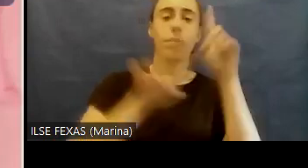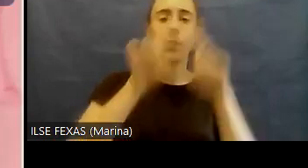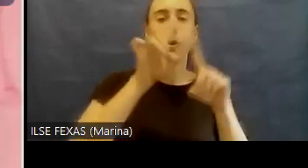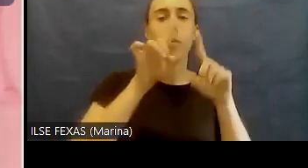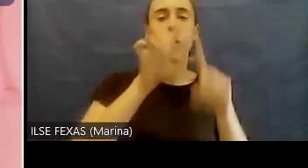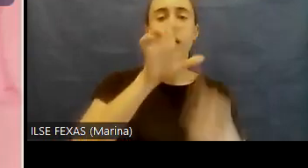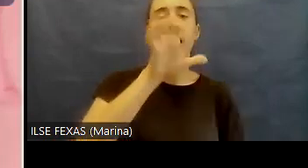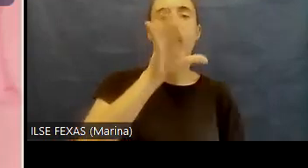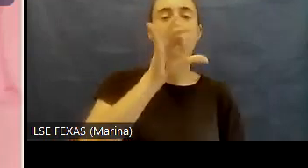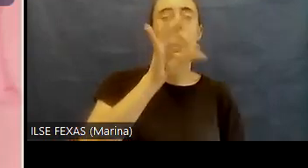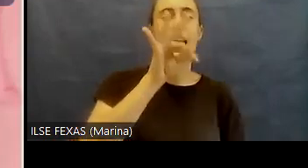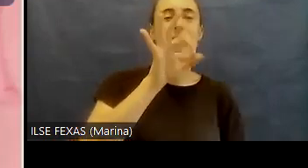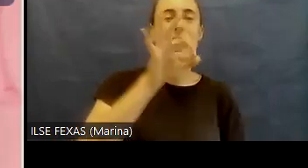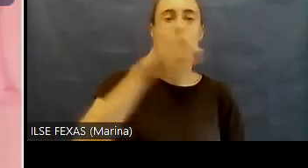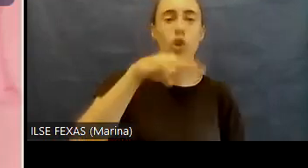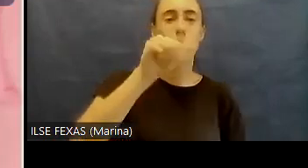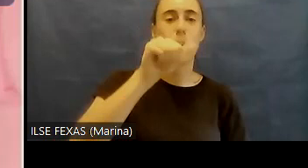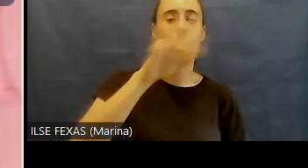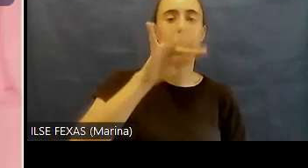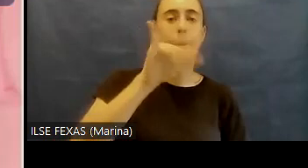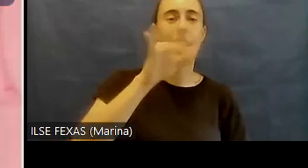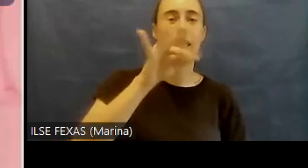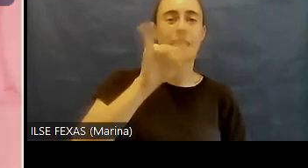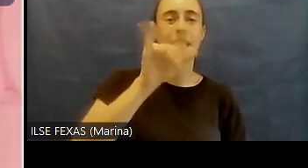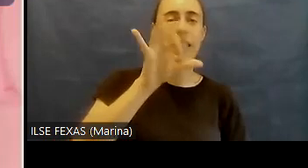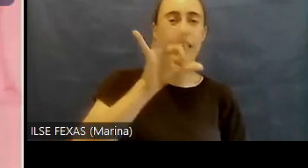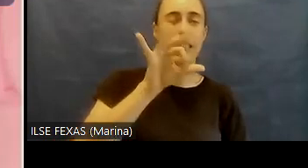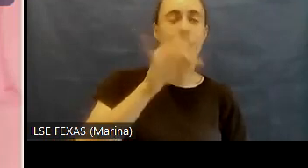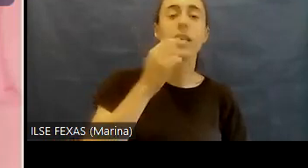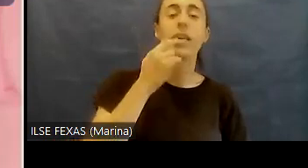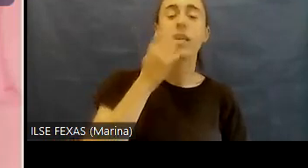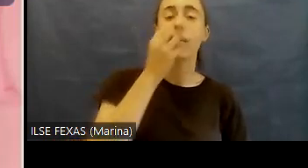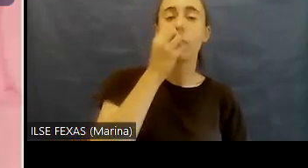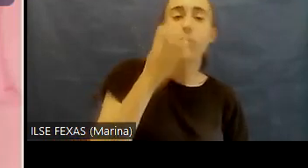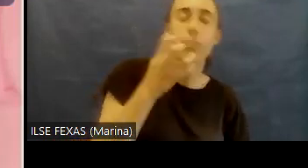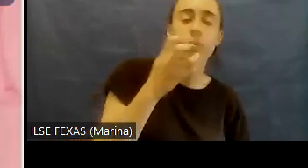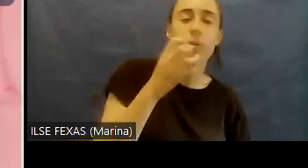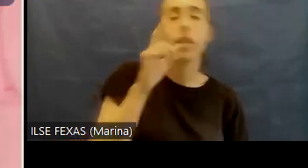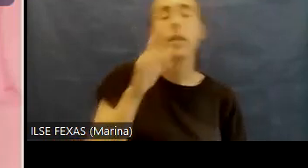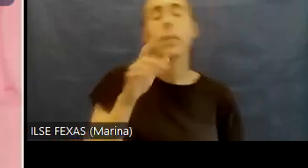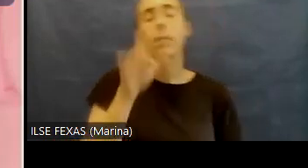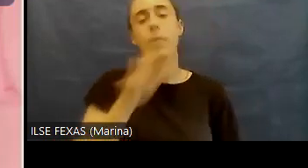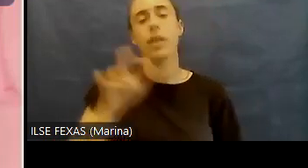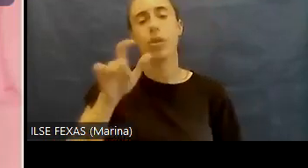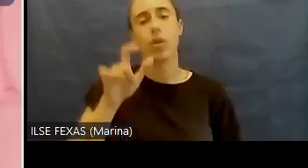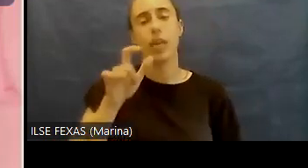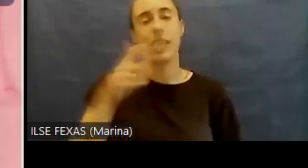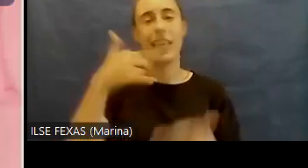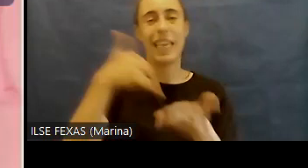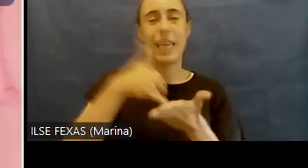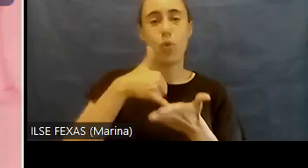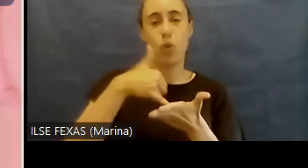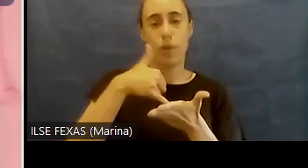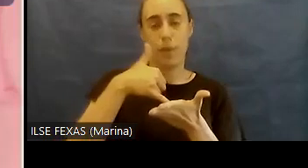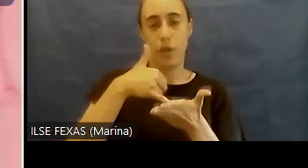la inflamación de la mucosa oral y de la mucositis en pacientes inmunodeprimidos, tanto inmunodeprimidos de base, es